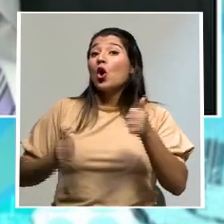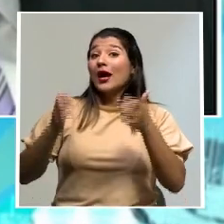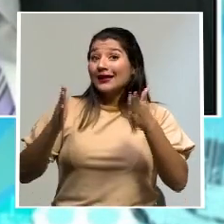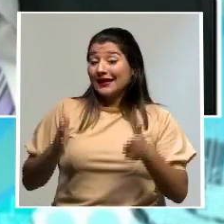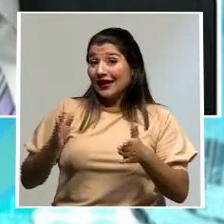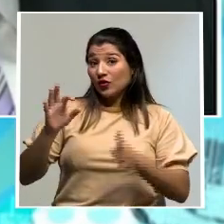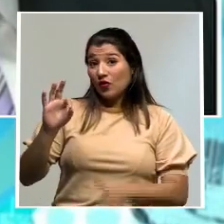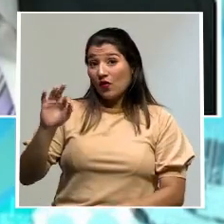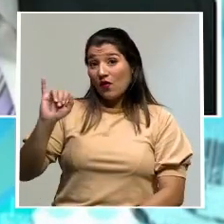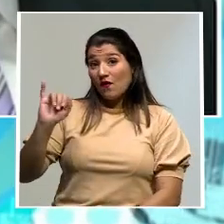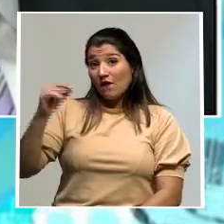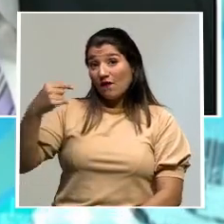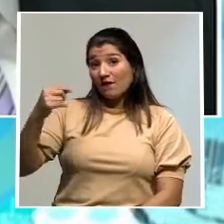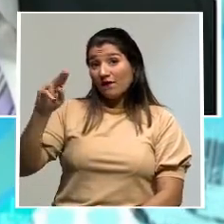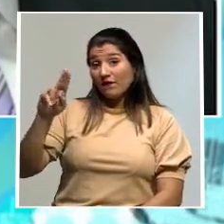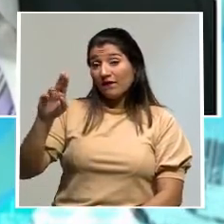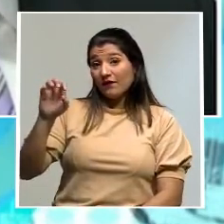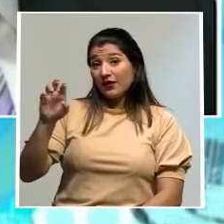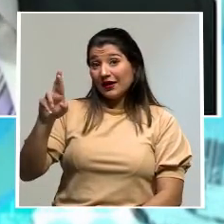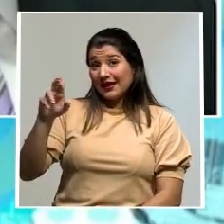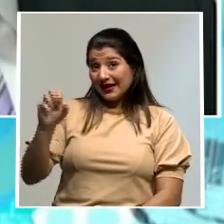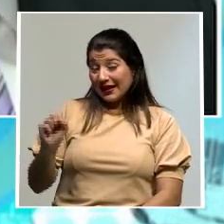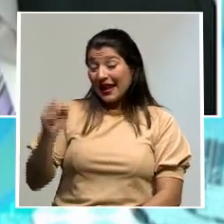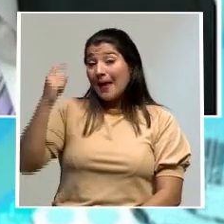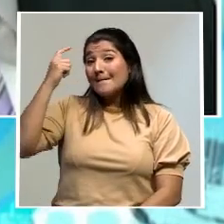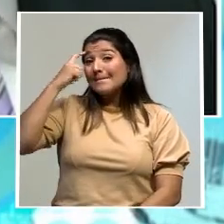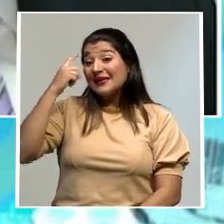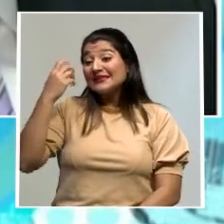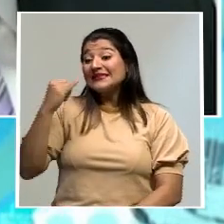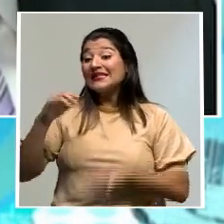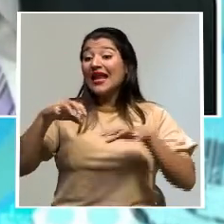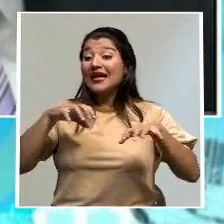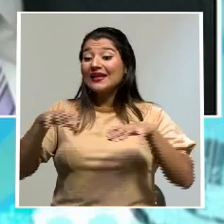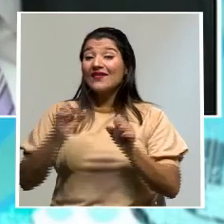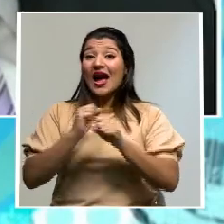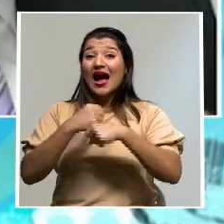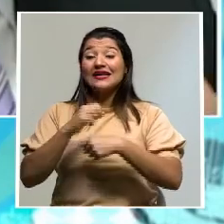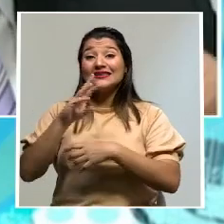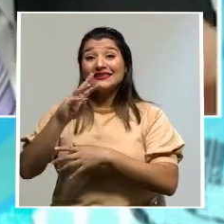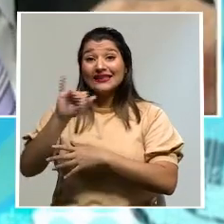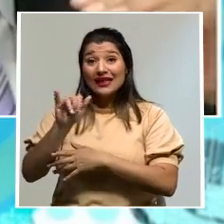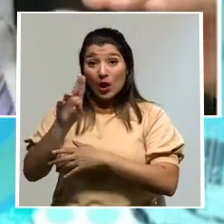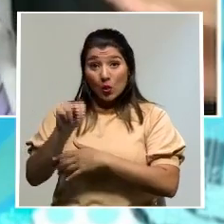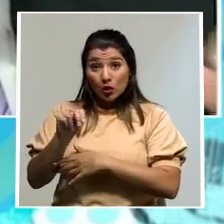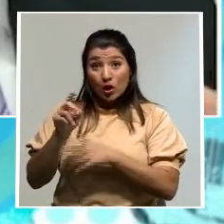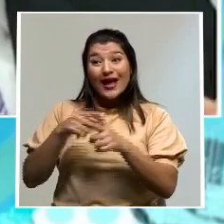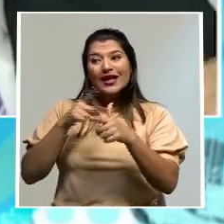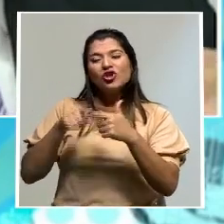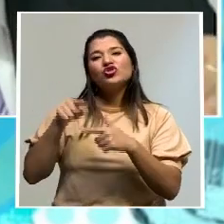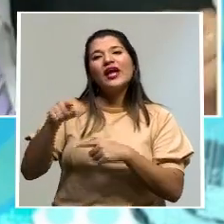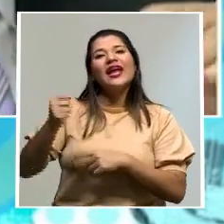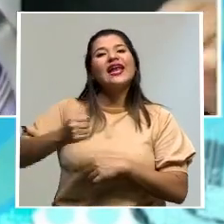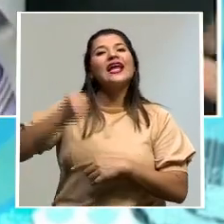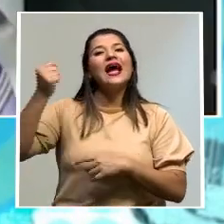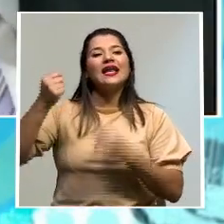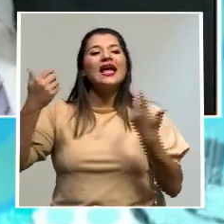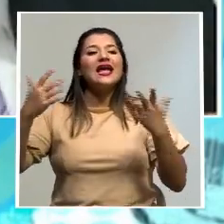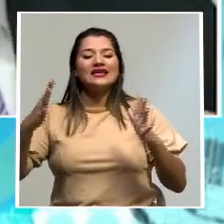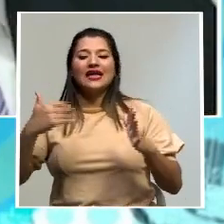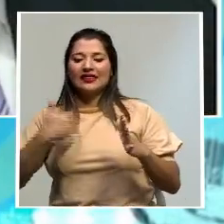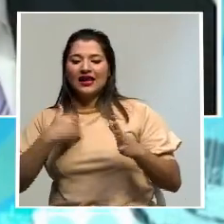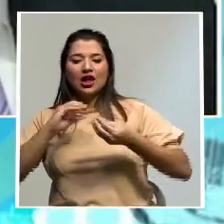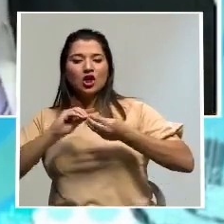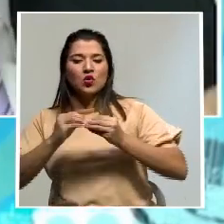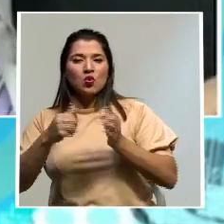María Figueres siente que si la actividad es el 6 de junio, él va a ganar, que él ya tiene los números, que le alcanza el